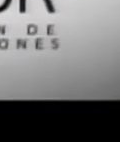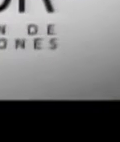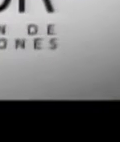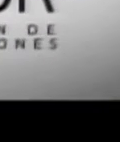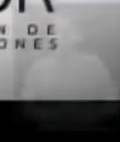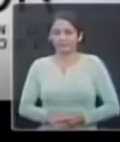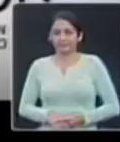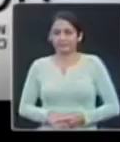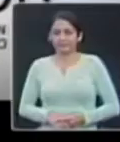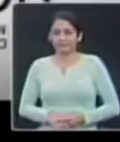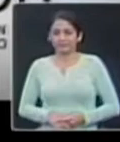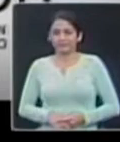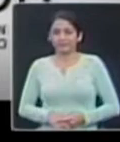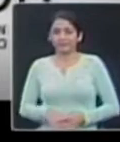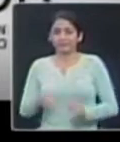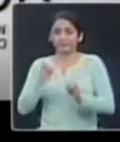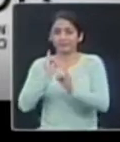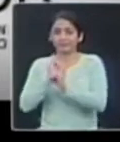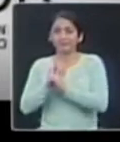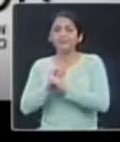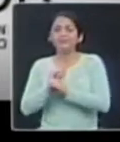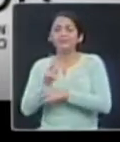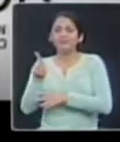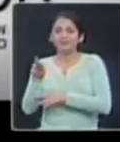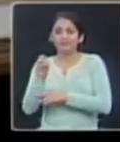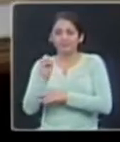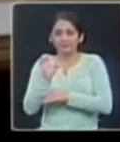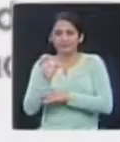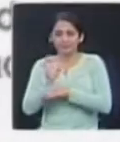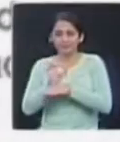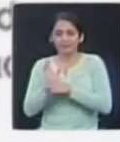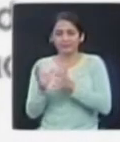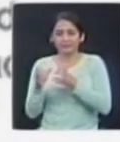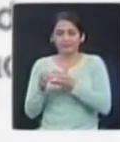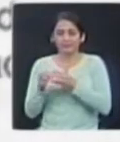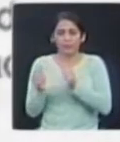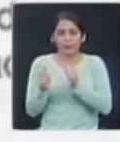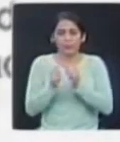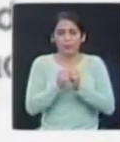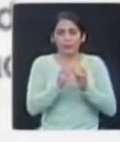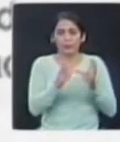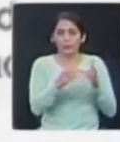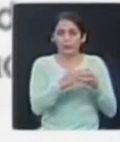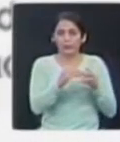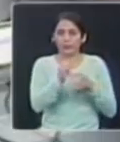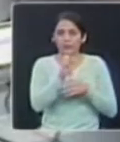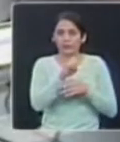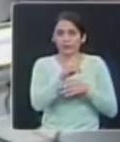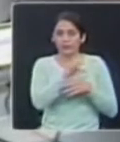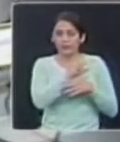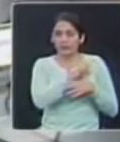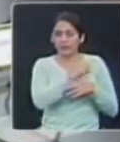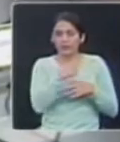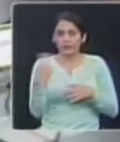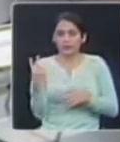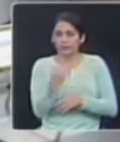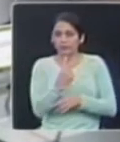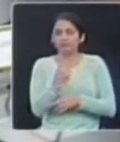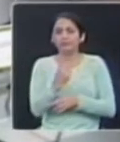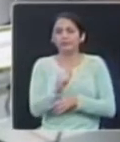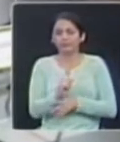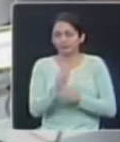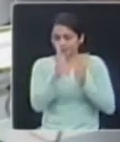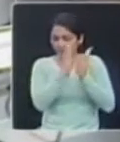Proecuador, entidad adscrita al Ministerio de Comercio Exterior en conjunto con la Asociación de Exportadores de Banano del Ecuador, organizaron una rueda de